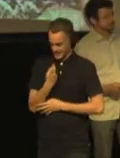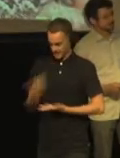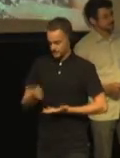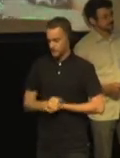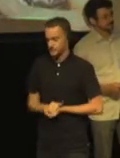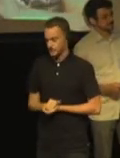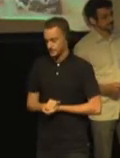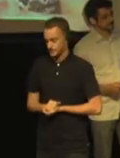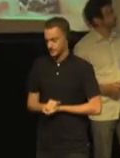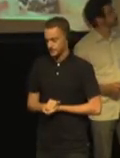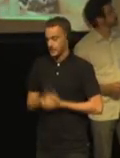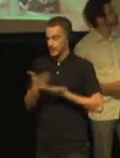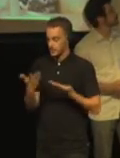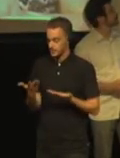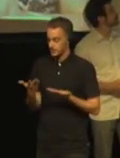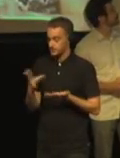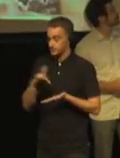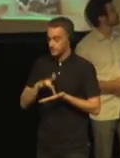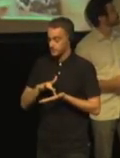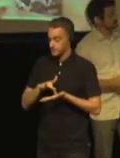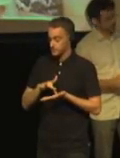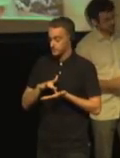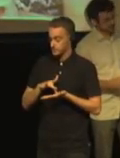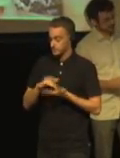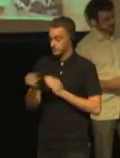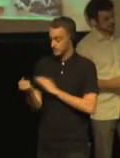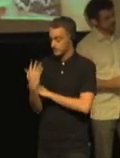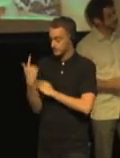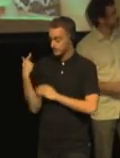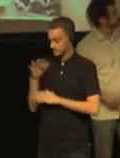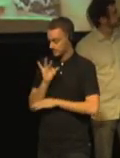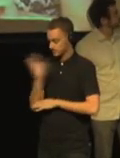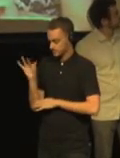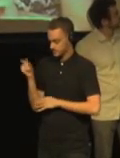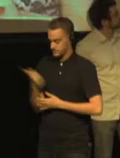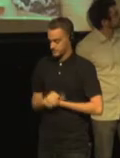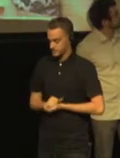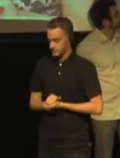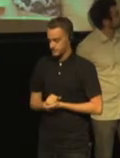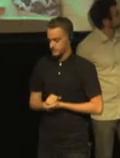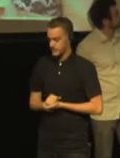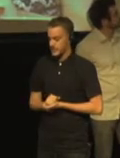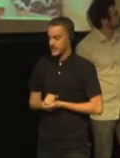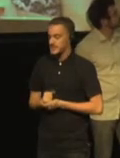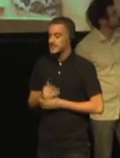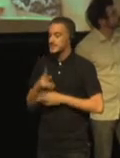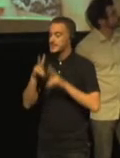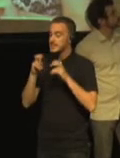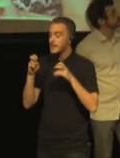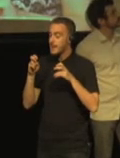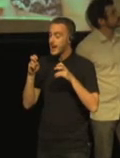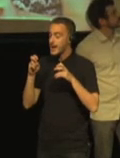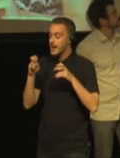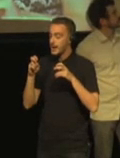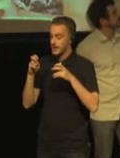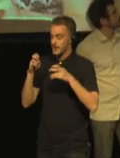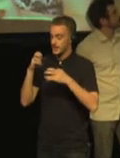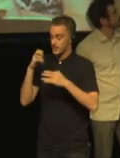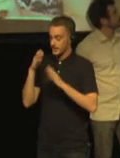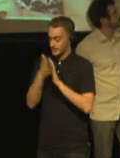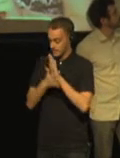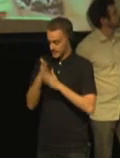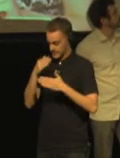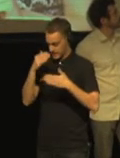ahora voy a proceder a la siguiente diapositiva. Quisiera decir algunas cosas sobre las limitaciones de este estudio también. No es un estudio